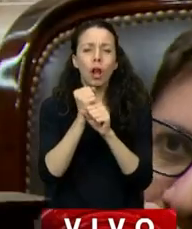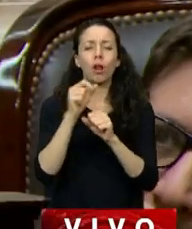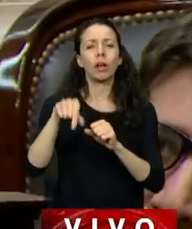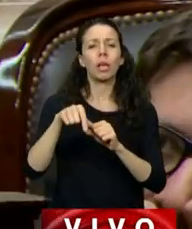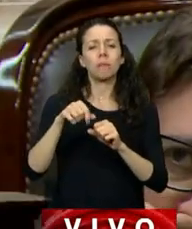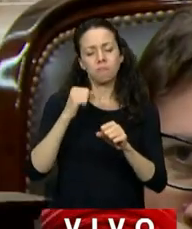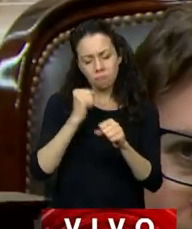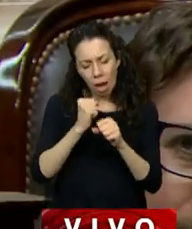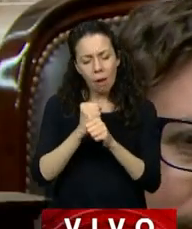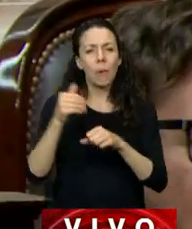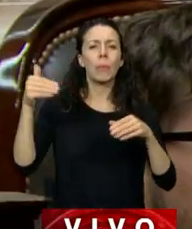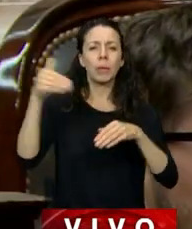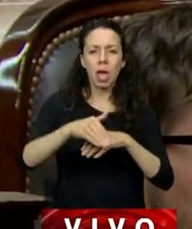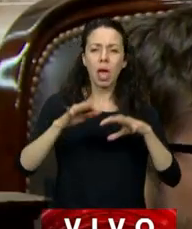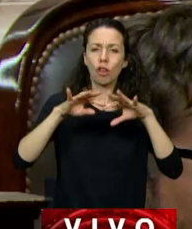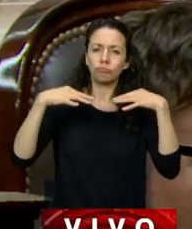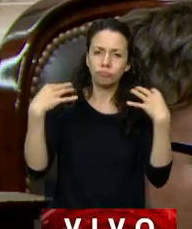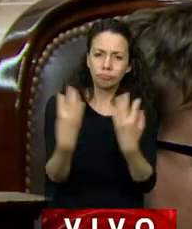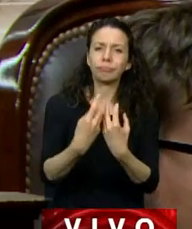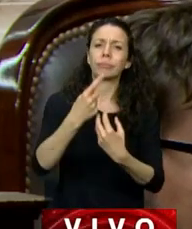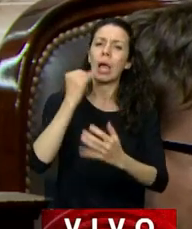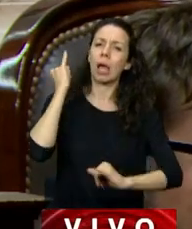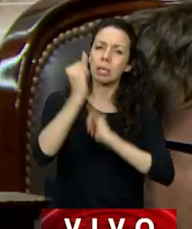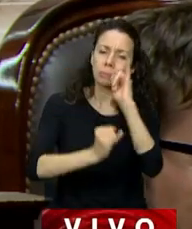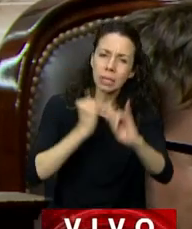Congreso, vinieron al Parlamento, dieron sus explicaciones.